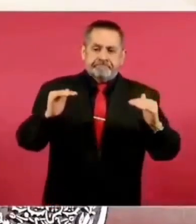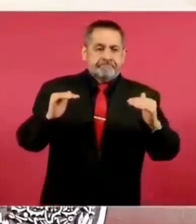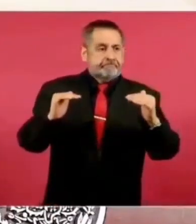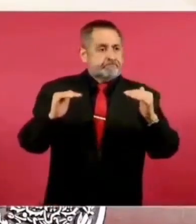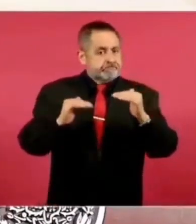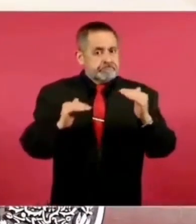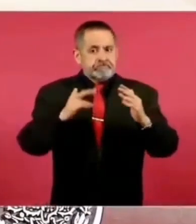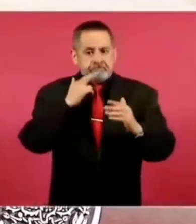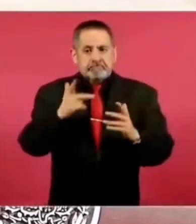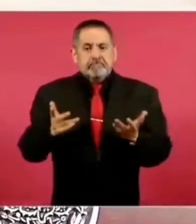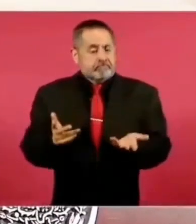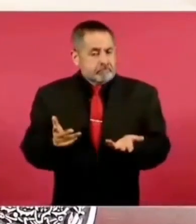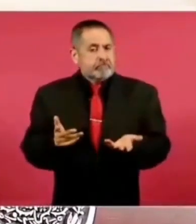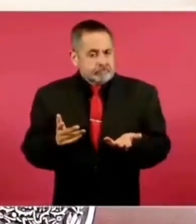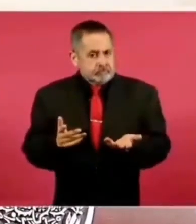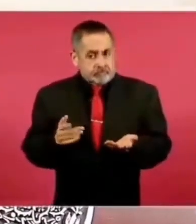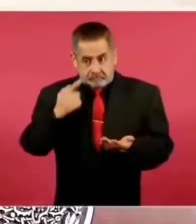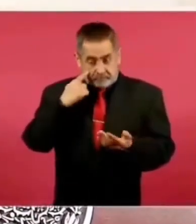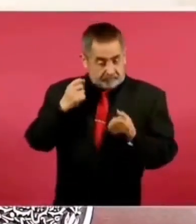Estamos hablando de cifras